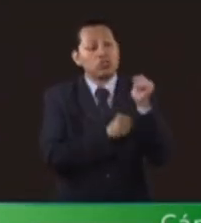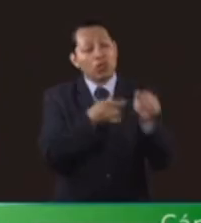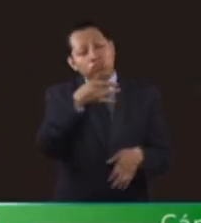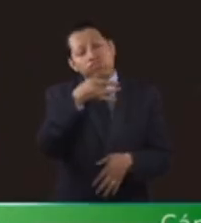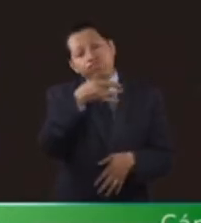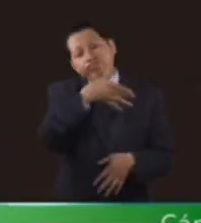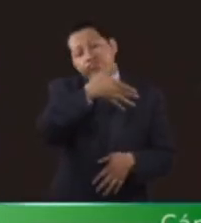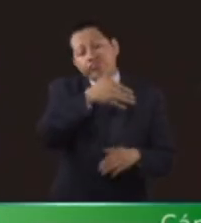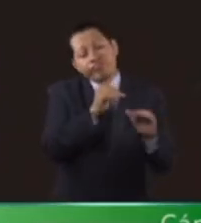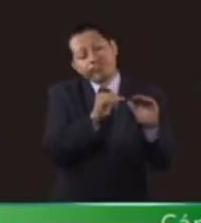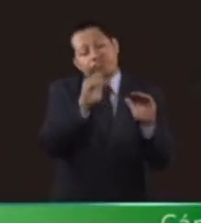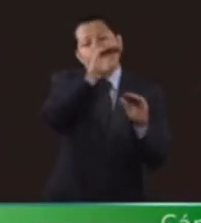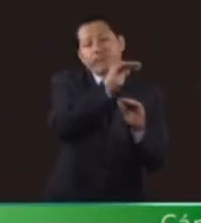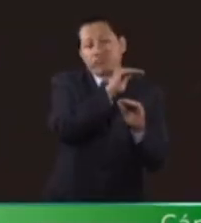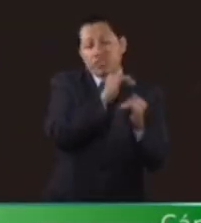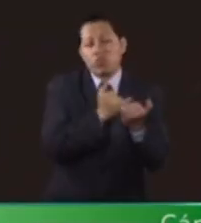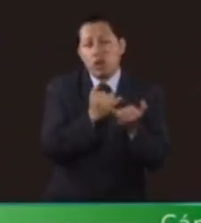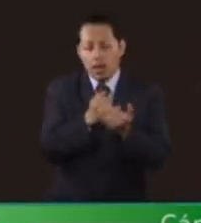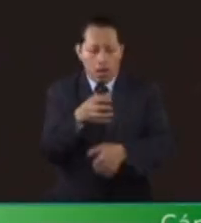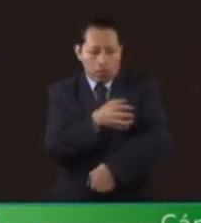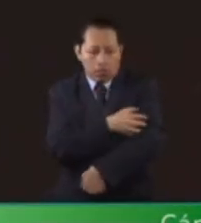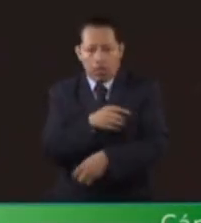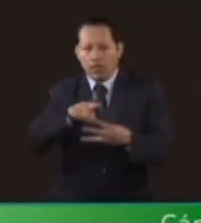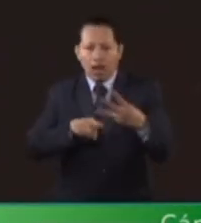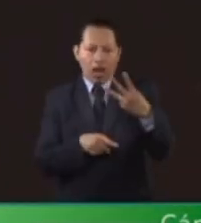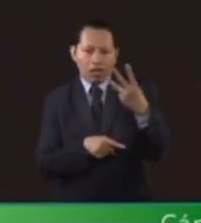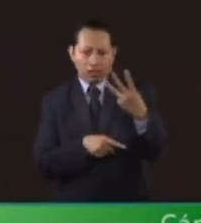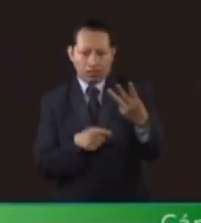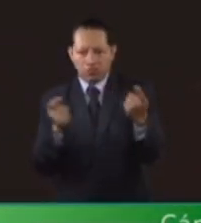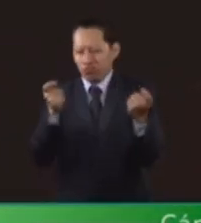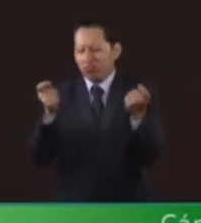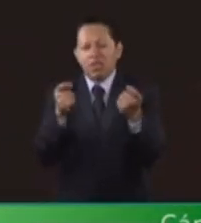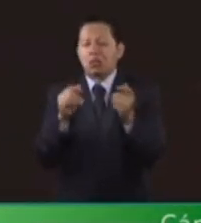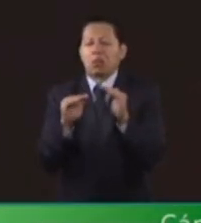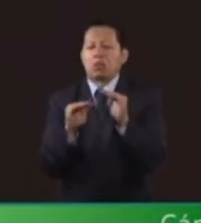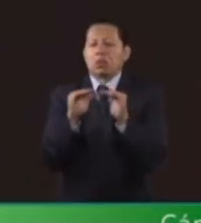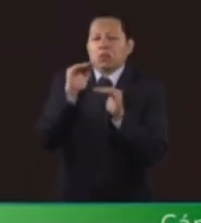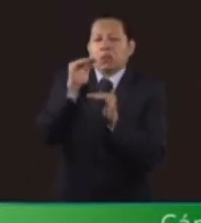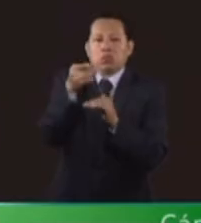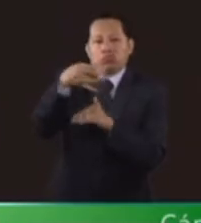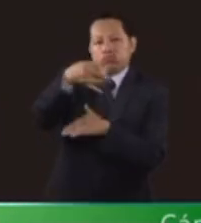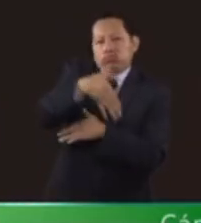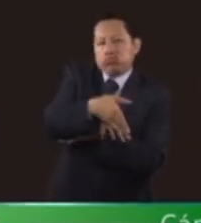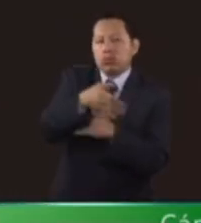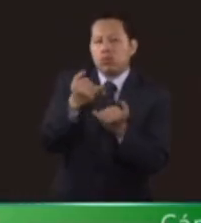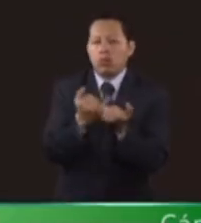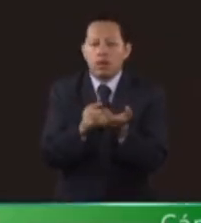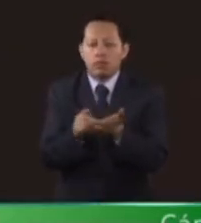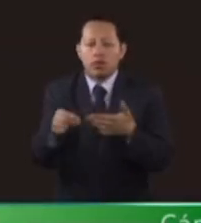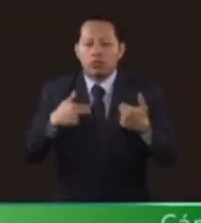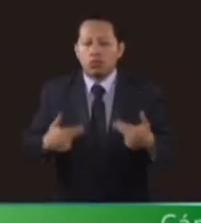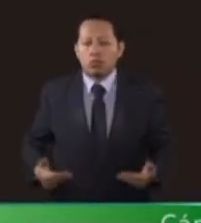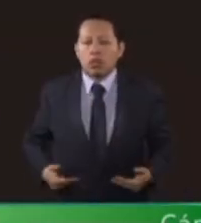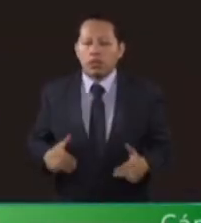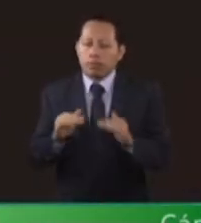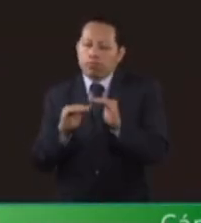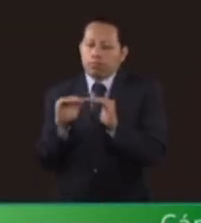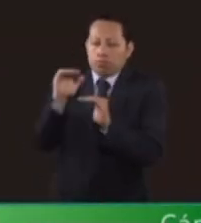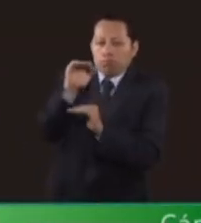sobre la división de poderes y sobre los derechos fundamentales los Derechos Humanos esta reforma es